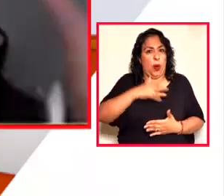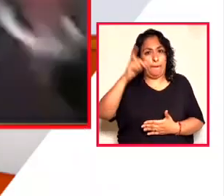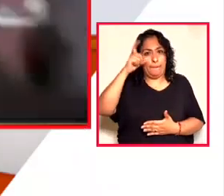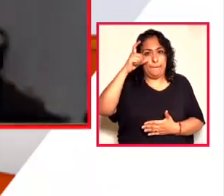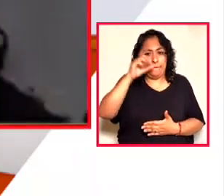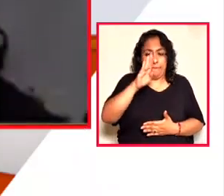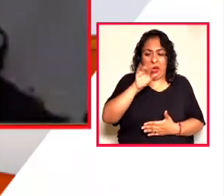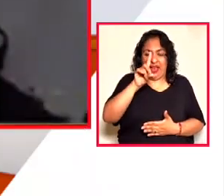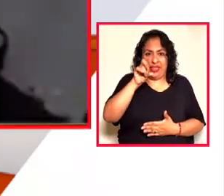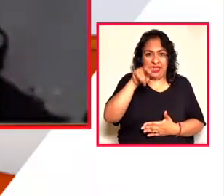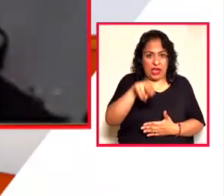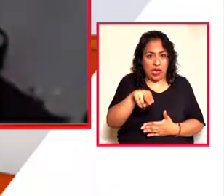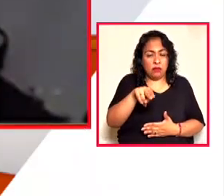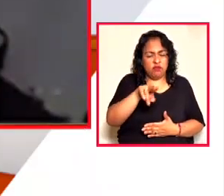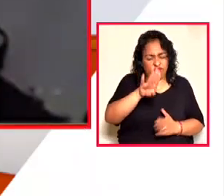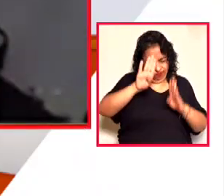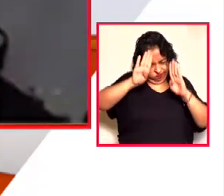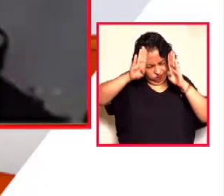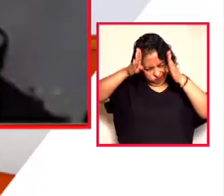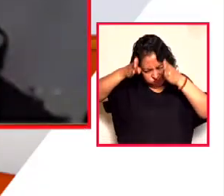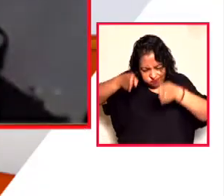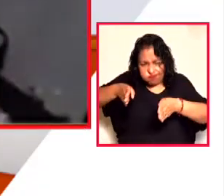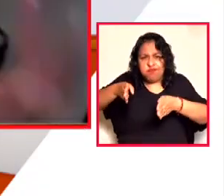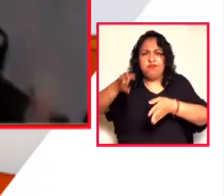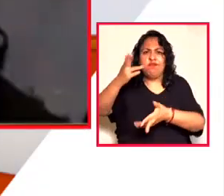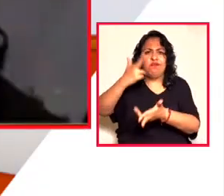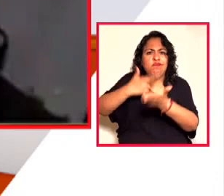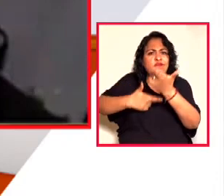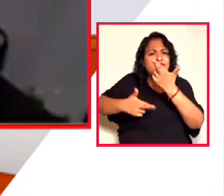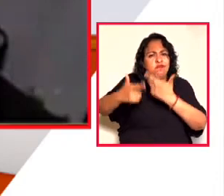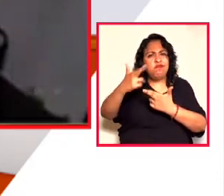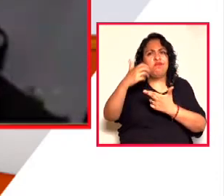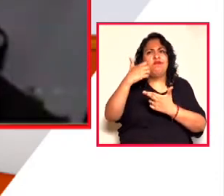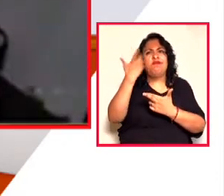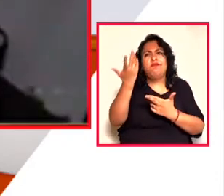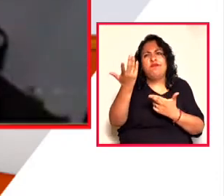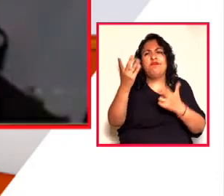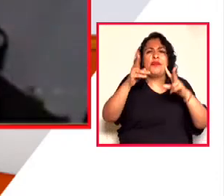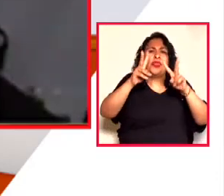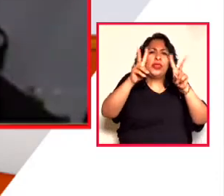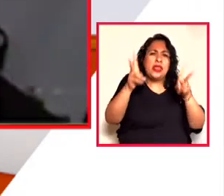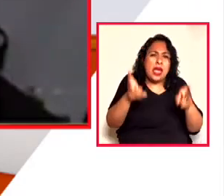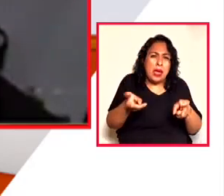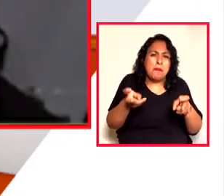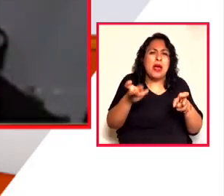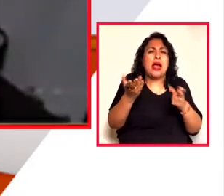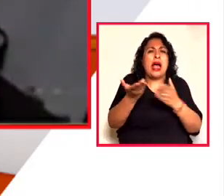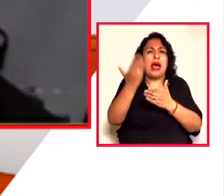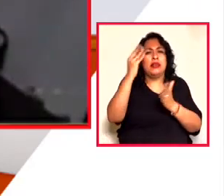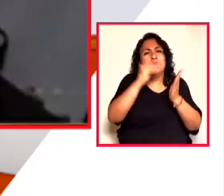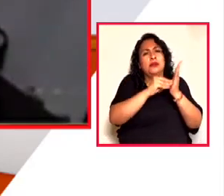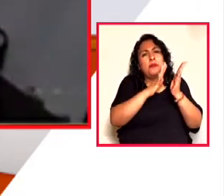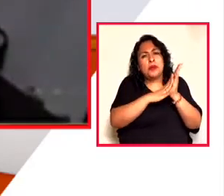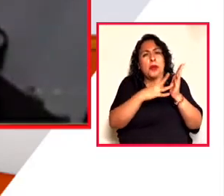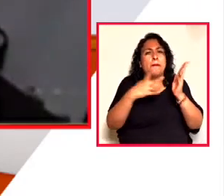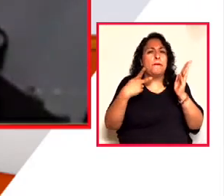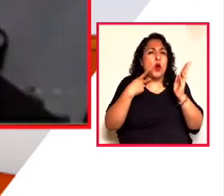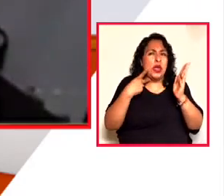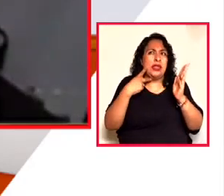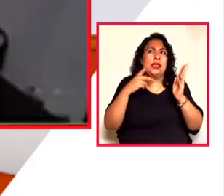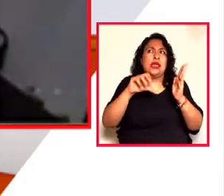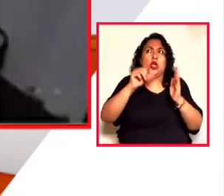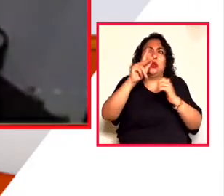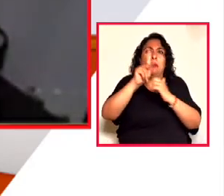está abocado en regresar a ciertos temas que tenían en la agenda de la política exterior con anterioridad